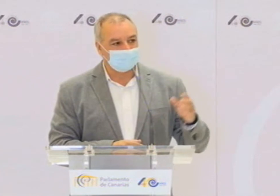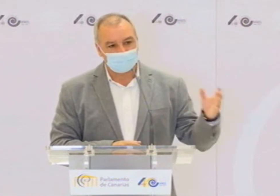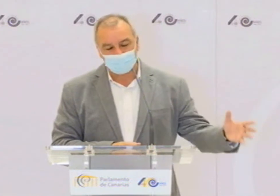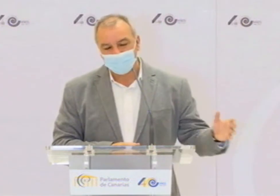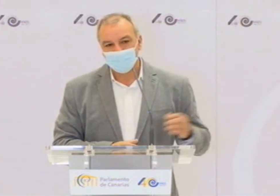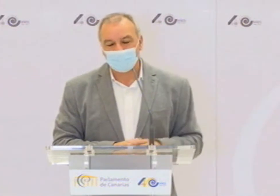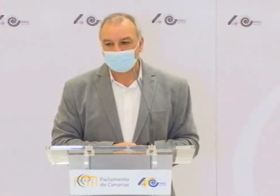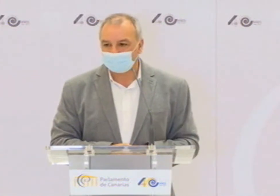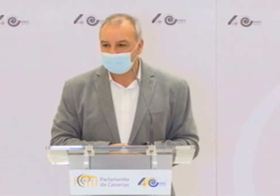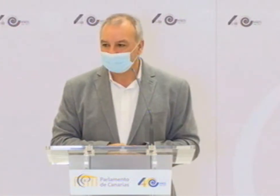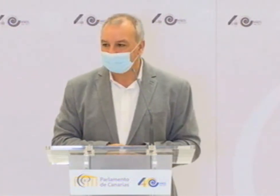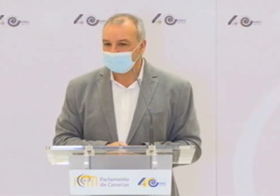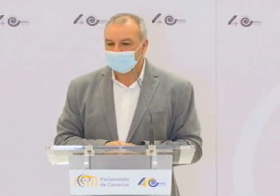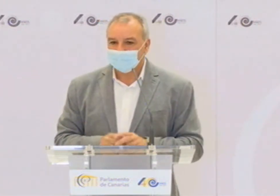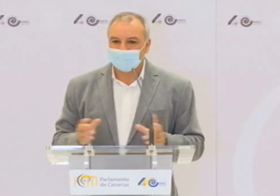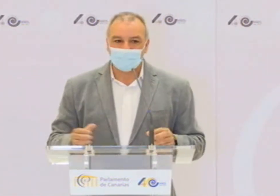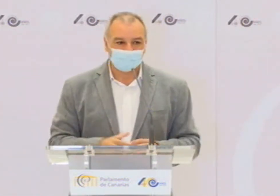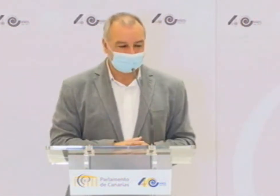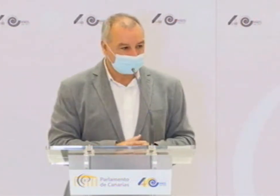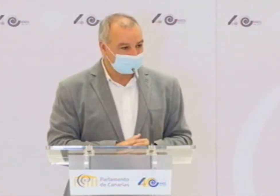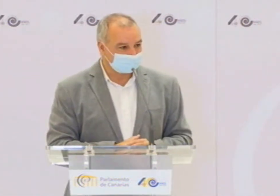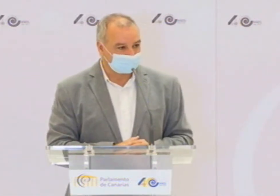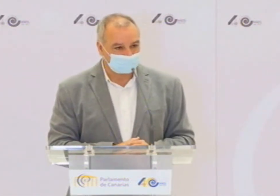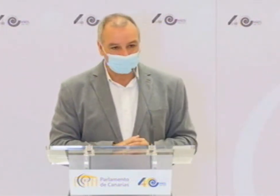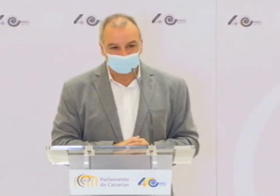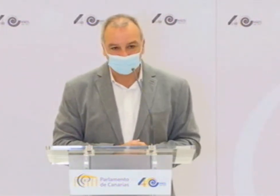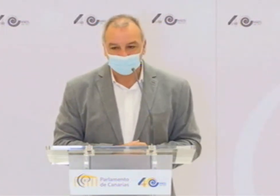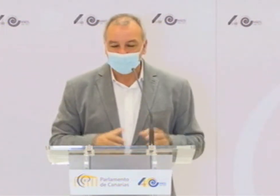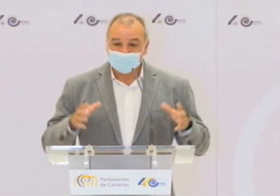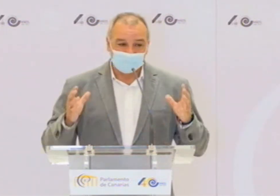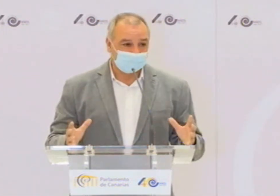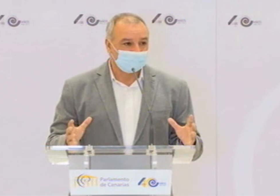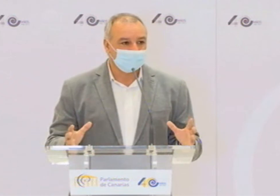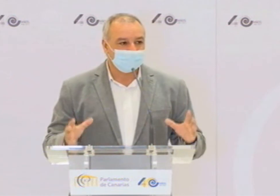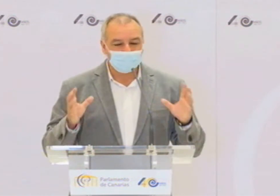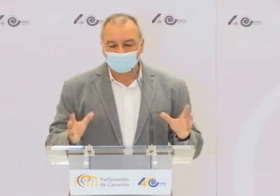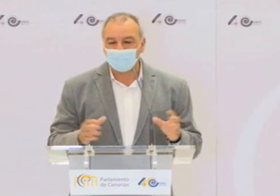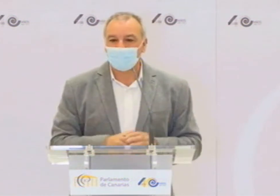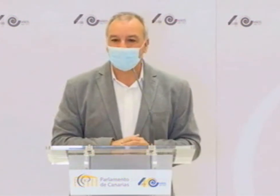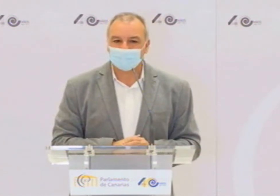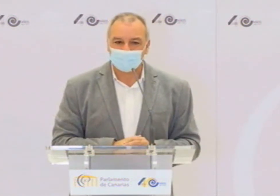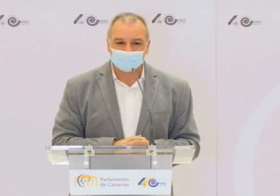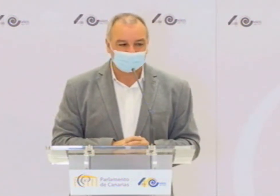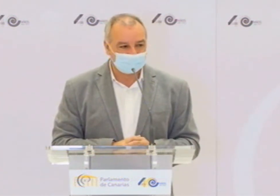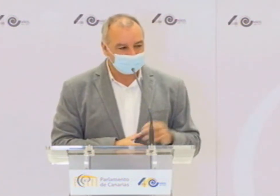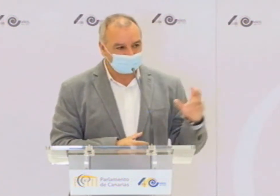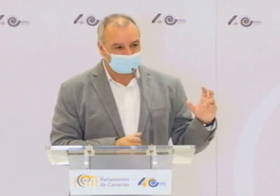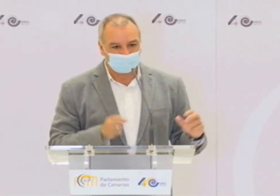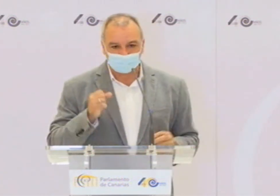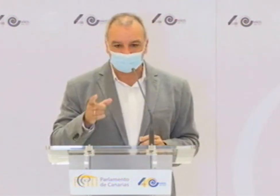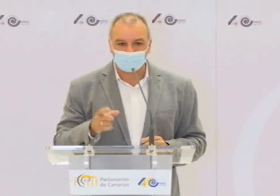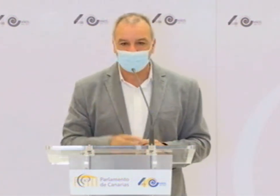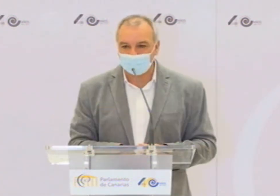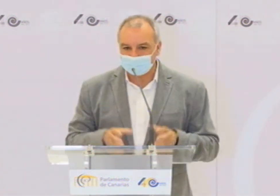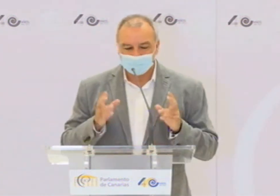más vulnerables, pero para apoyar también a las empresas y al sector productivo. En definitiva, con un aspecto también esencial en su discurso y